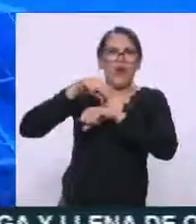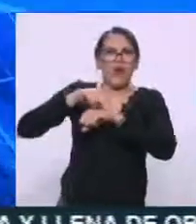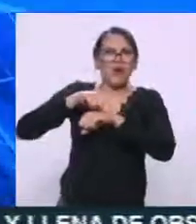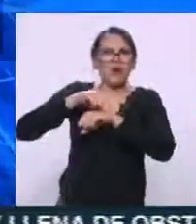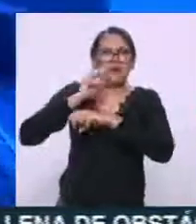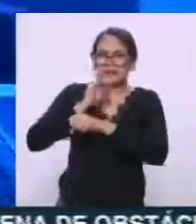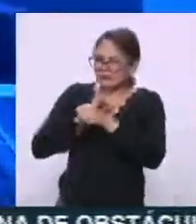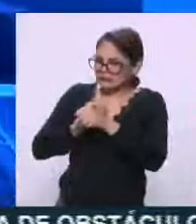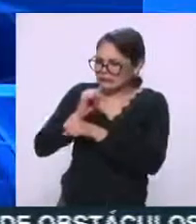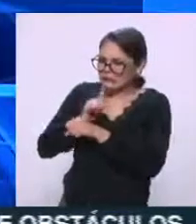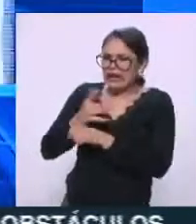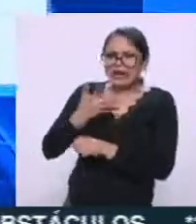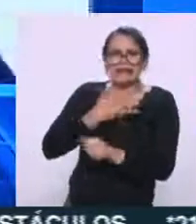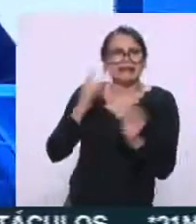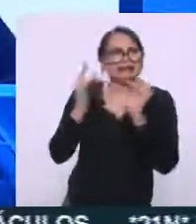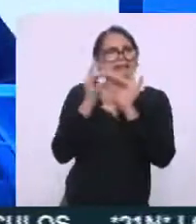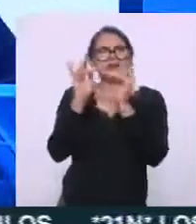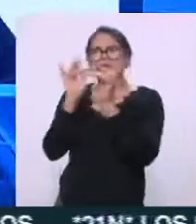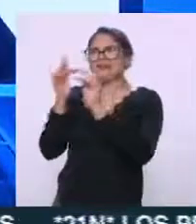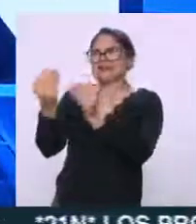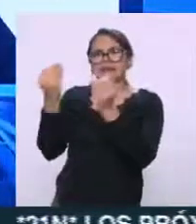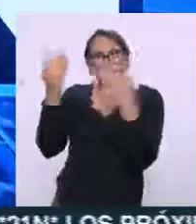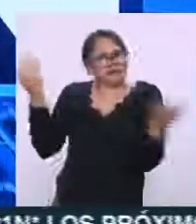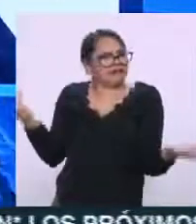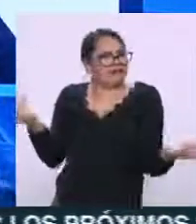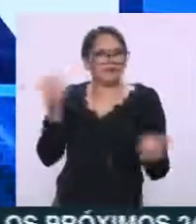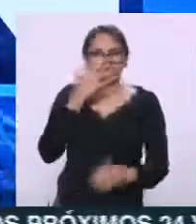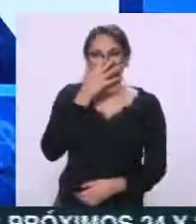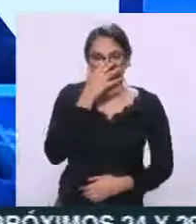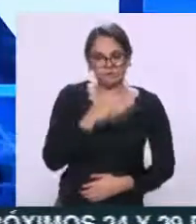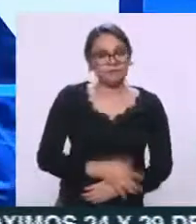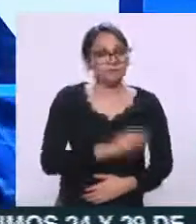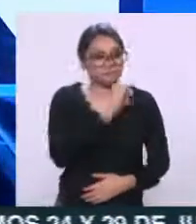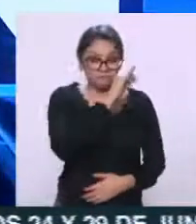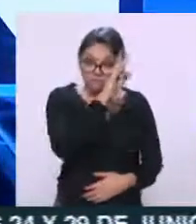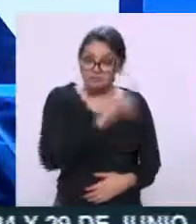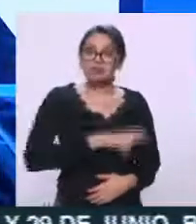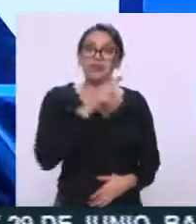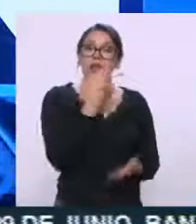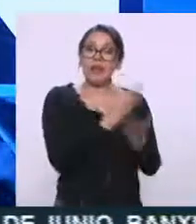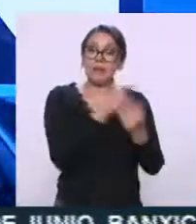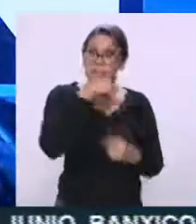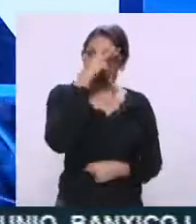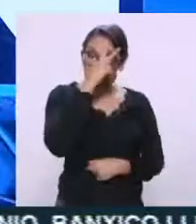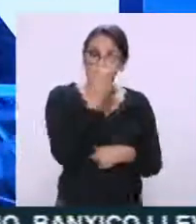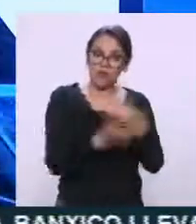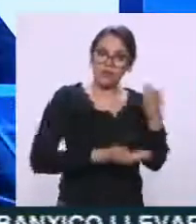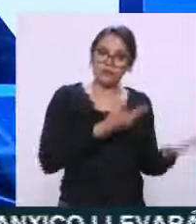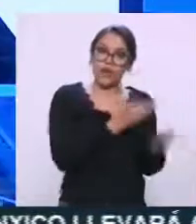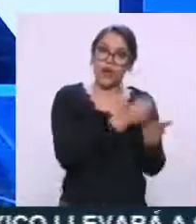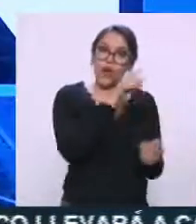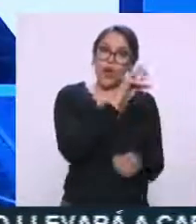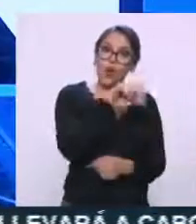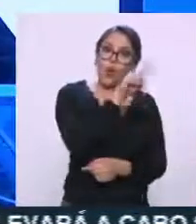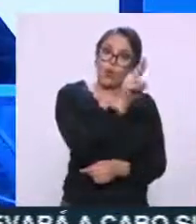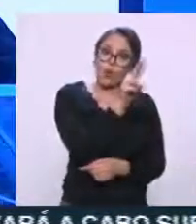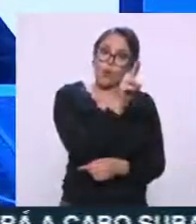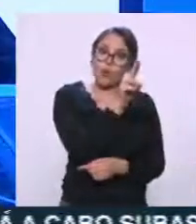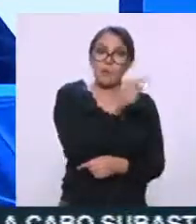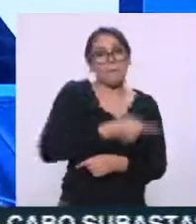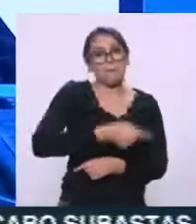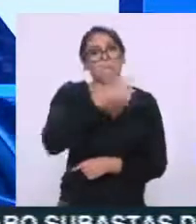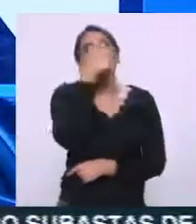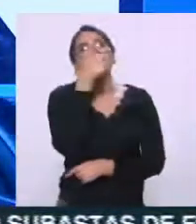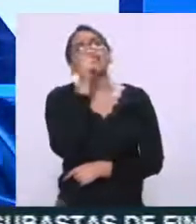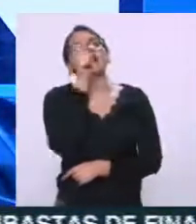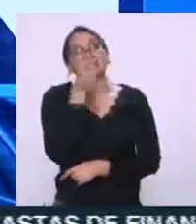del mundo. Así es, y México presentó una iniciativa ante Naciones Unidas, primero en un principio